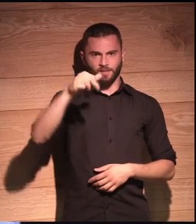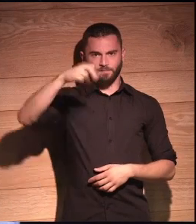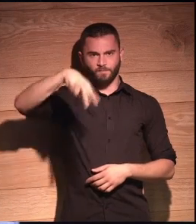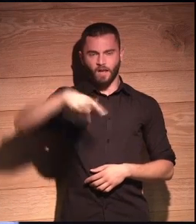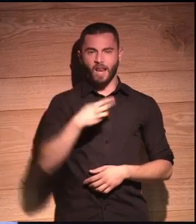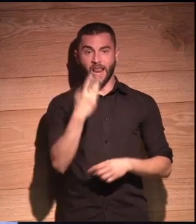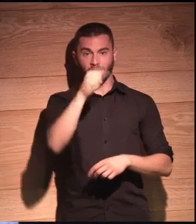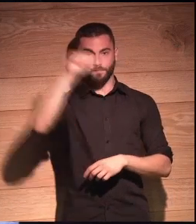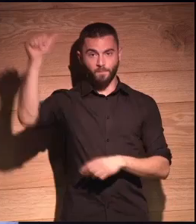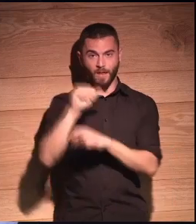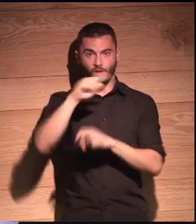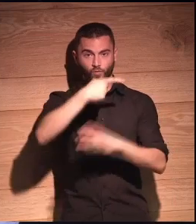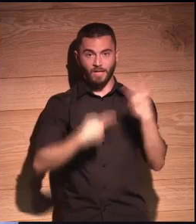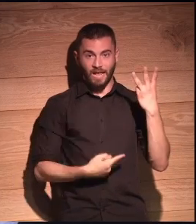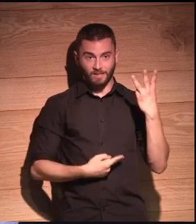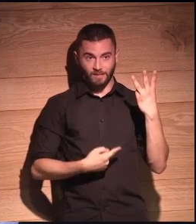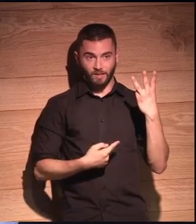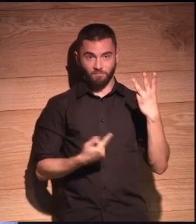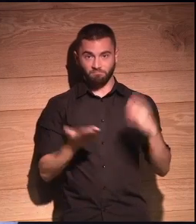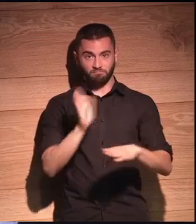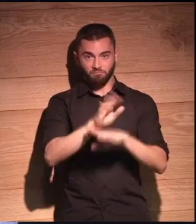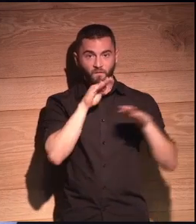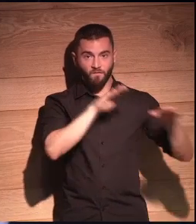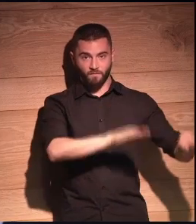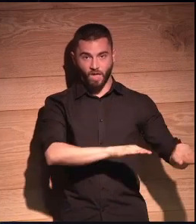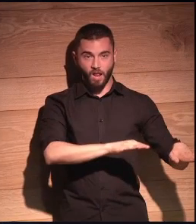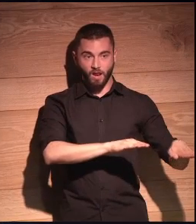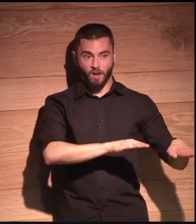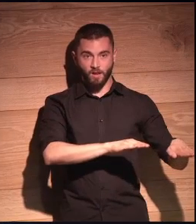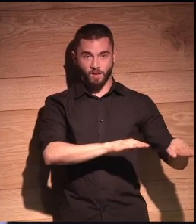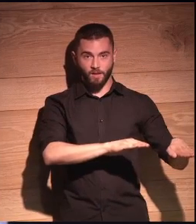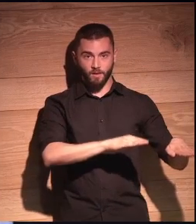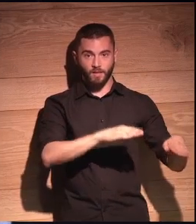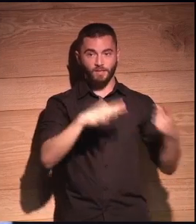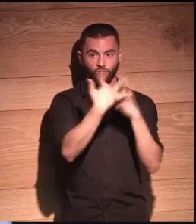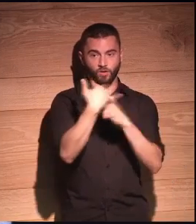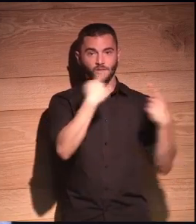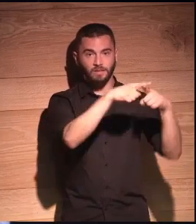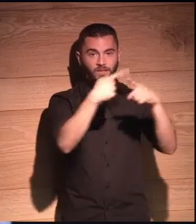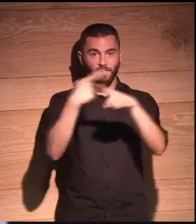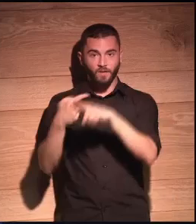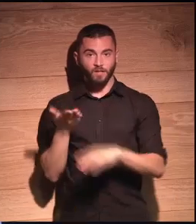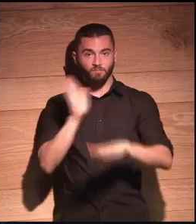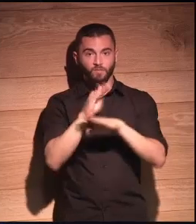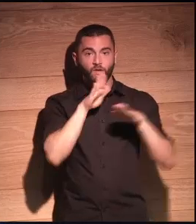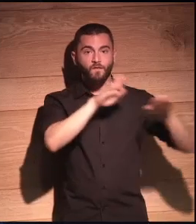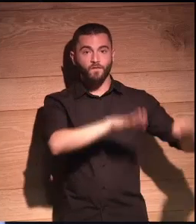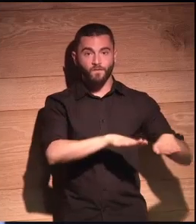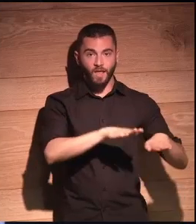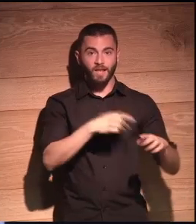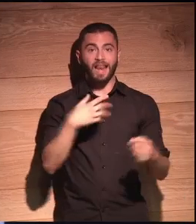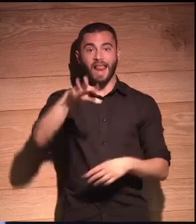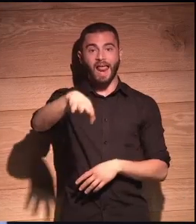reflejan bastante de un modo fidedigno lo que fueron los diferentes momentos en Elegidos para la